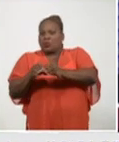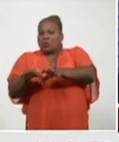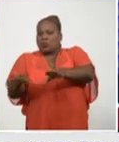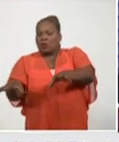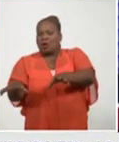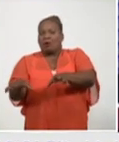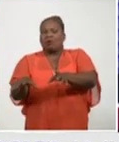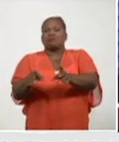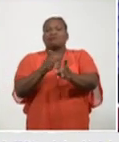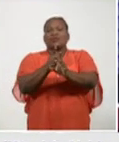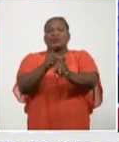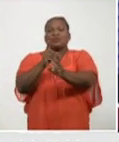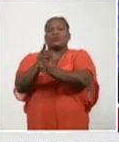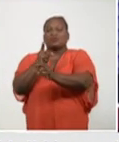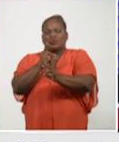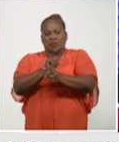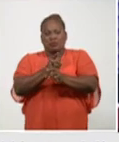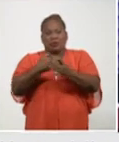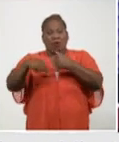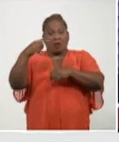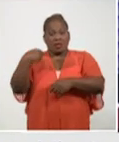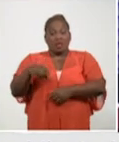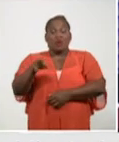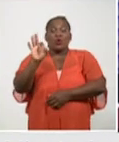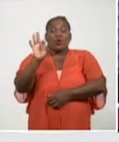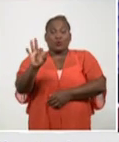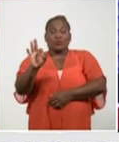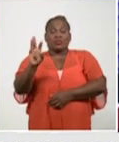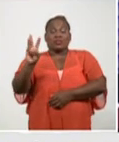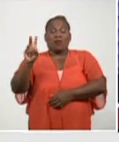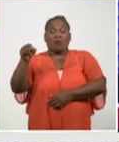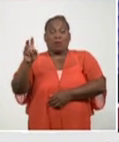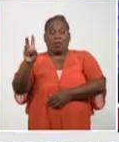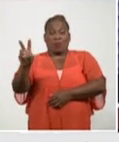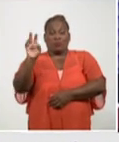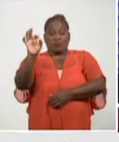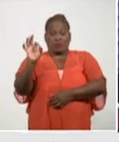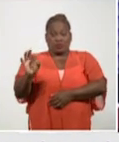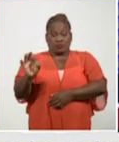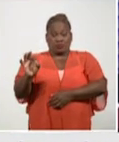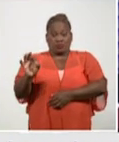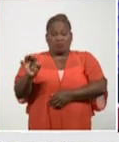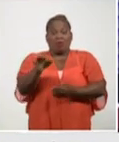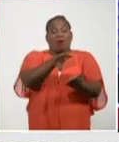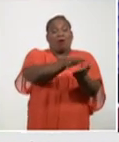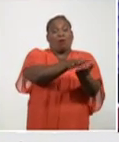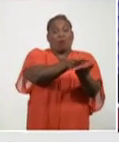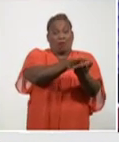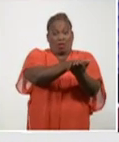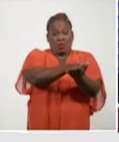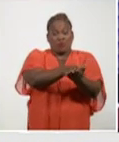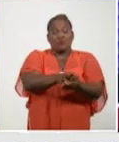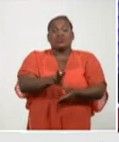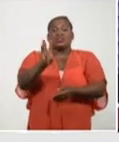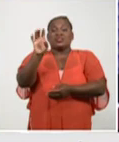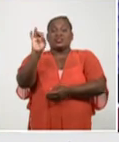Entonces, en el día de ayer fue el 83,2%, pero en el acumulado es de un